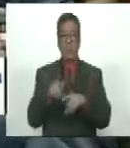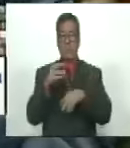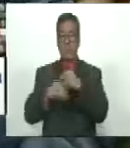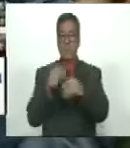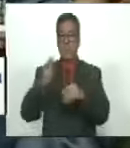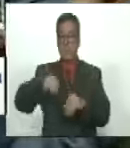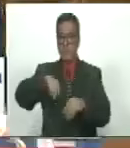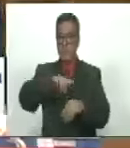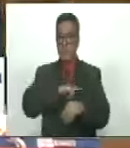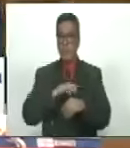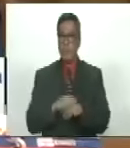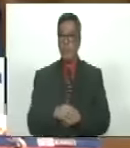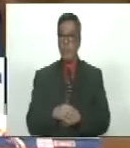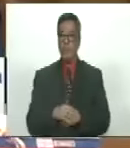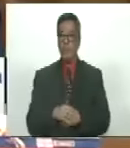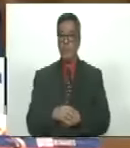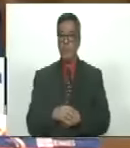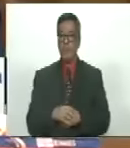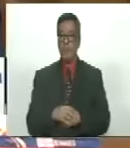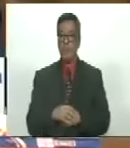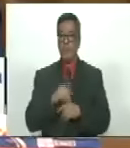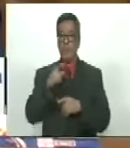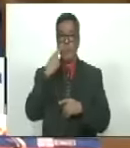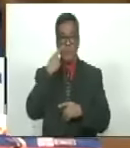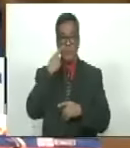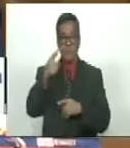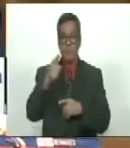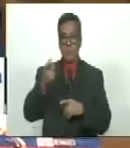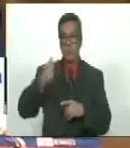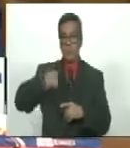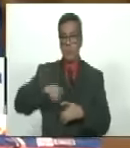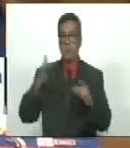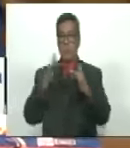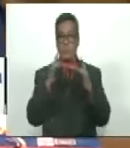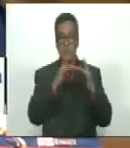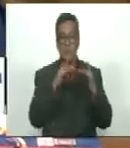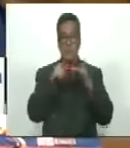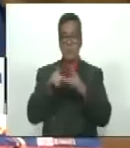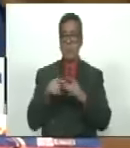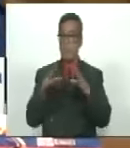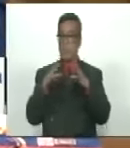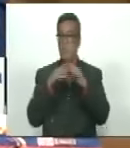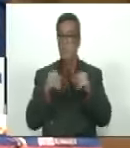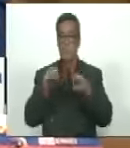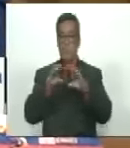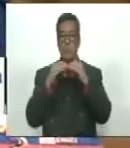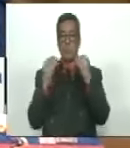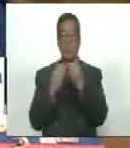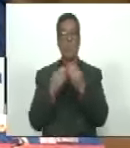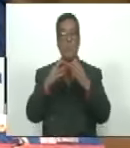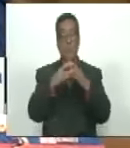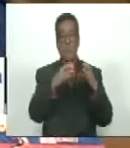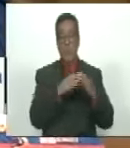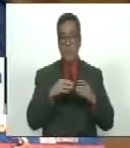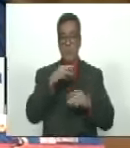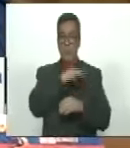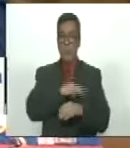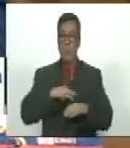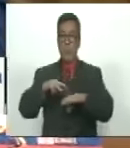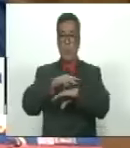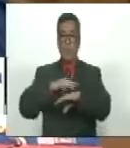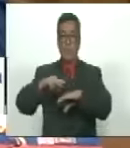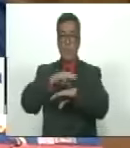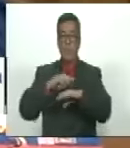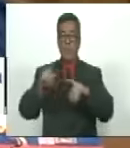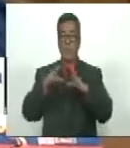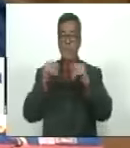somos nosotros. Y bueno, quienes nos ven, tenemos conexión simultánea con todos los consejos municipales del país, el Bloque